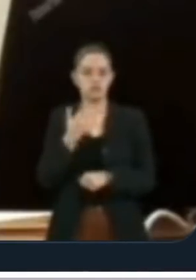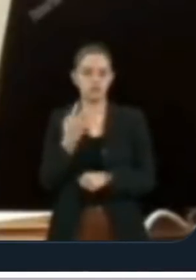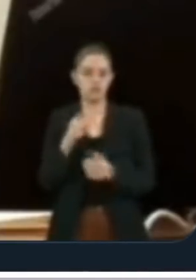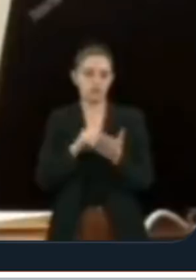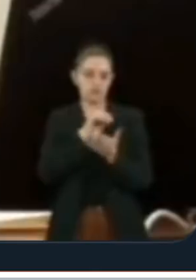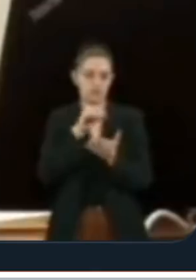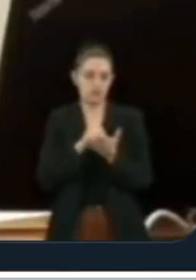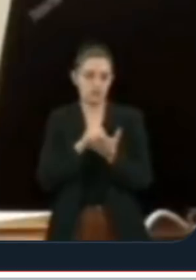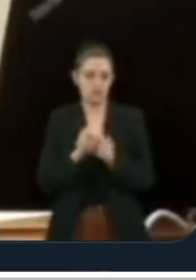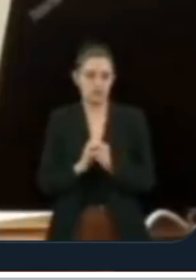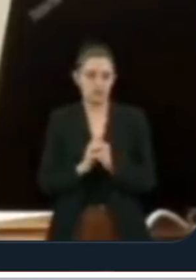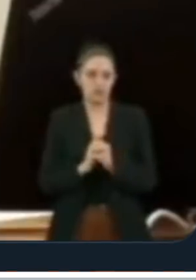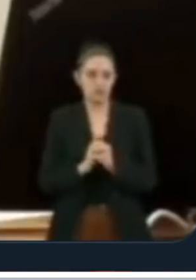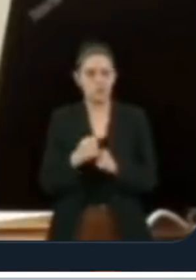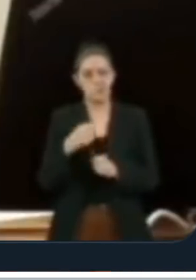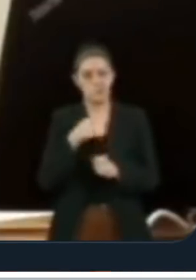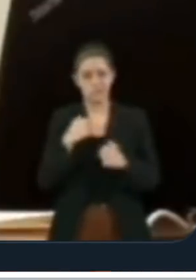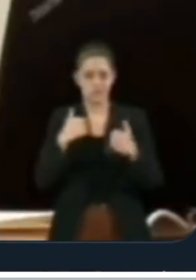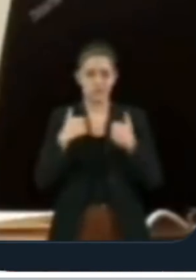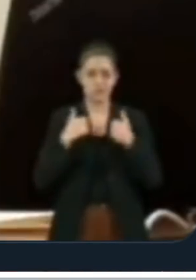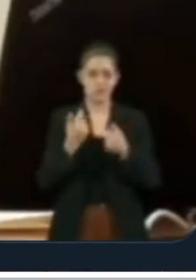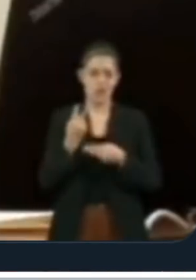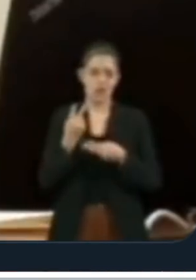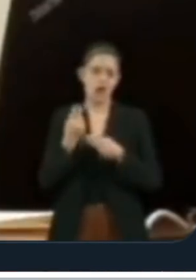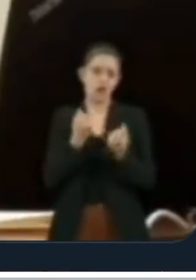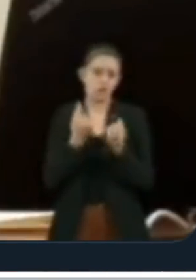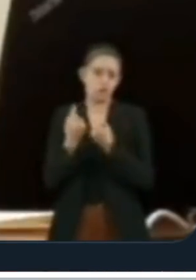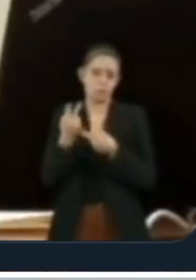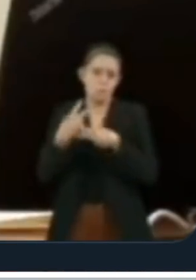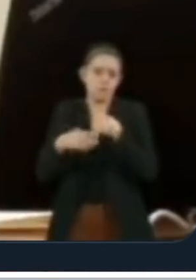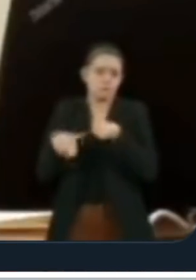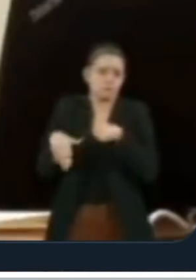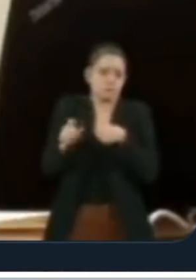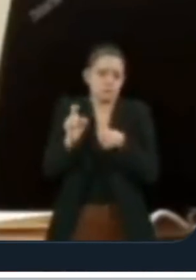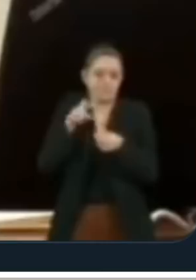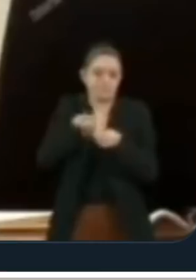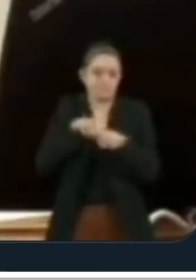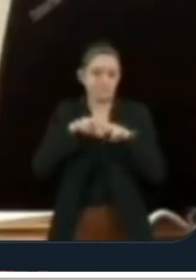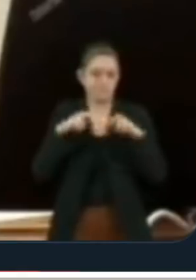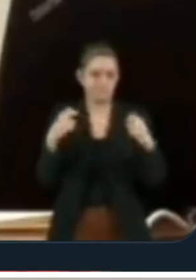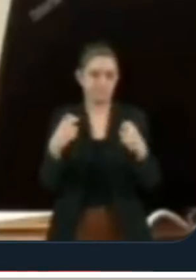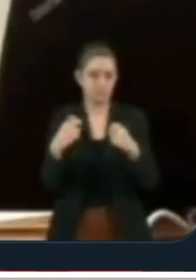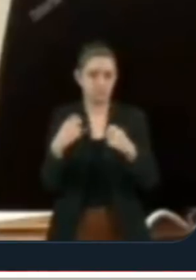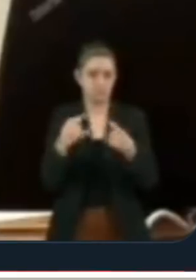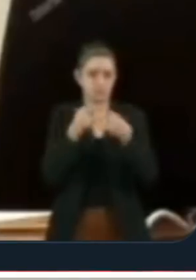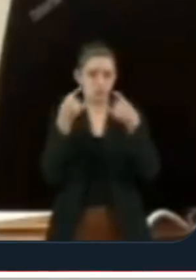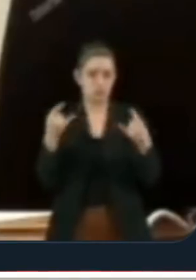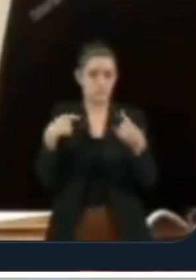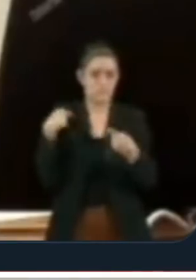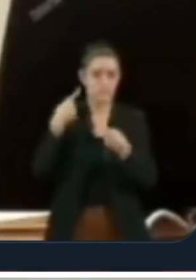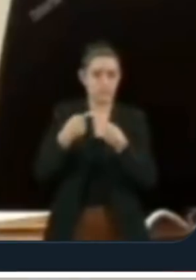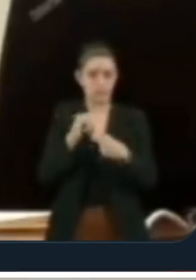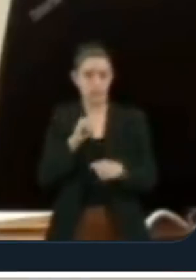Entiendo que hay quien acaba de llegar a esta herradura y no conoce la historia de esta institución, o conociéndola, busca